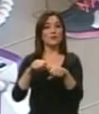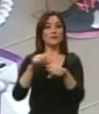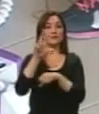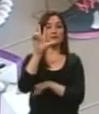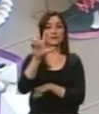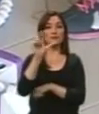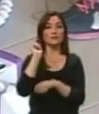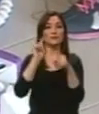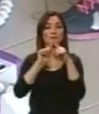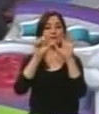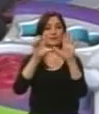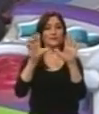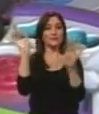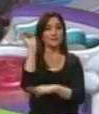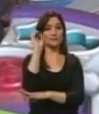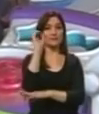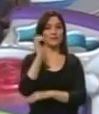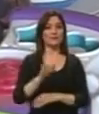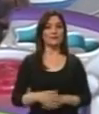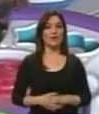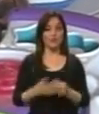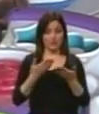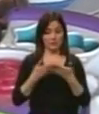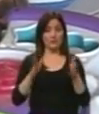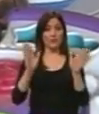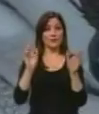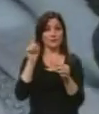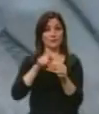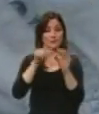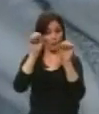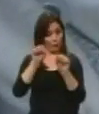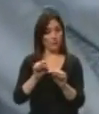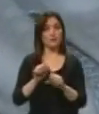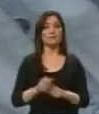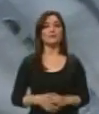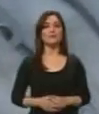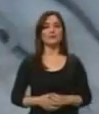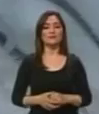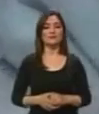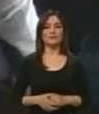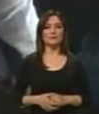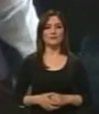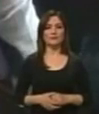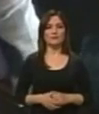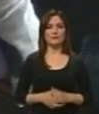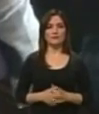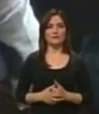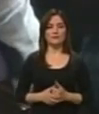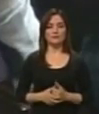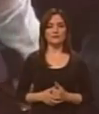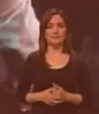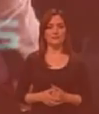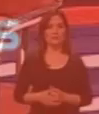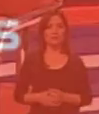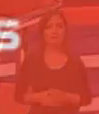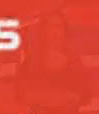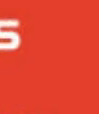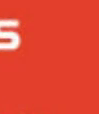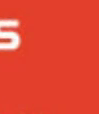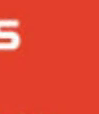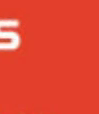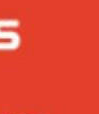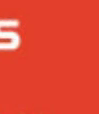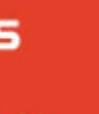del 3 al 7 de octubre. Desde ya están abiertas las inscripciones. En el sur de Quito, Nelson Carrera, 24 horas.